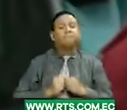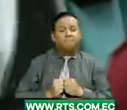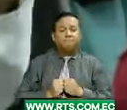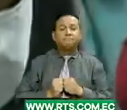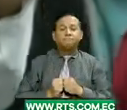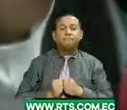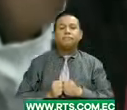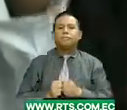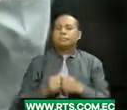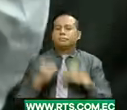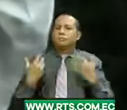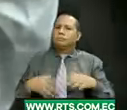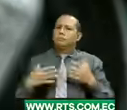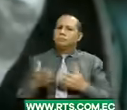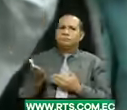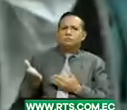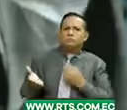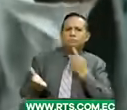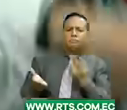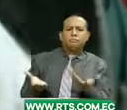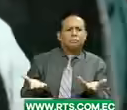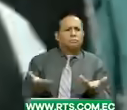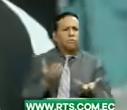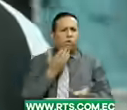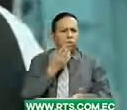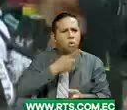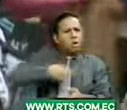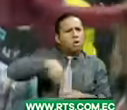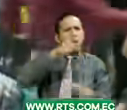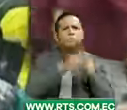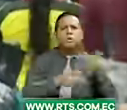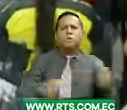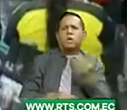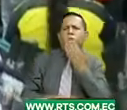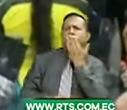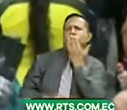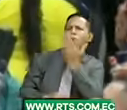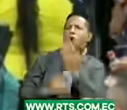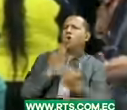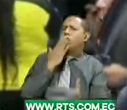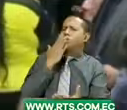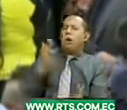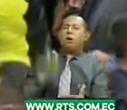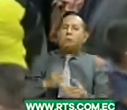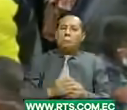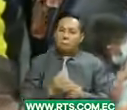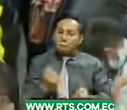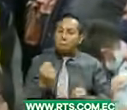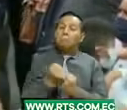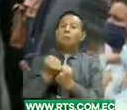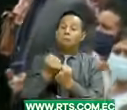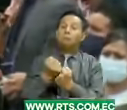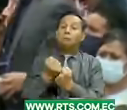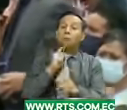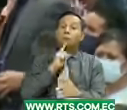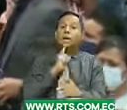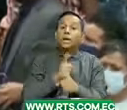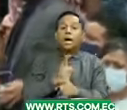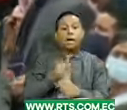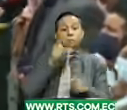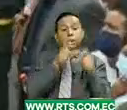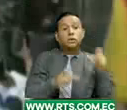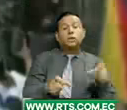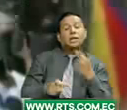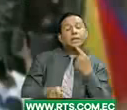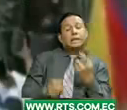no mostrarse agradecidos si hasta besos volados le mandaban? Es gente que aspira que en su gobierno las cosas vayan mejor que en los últimos